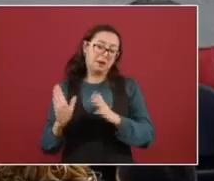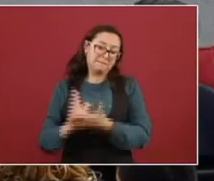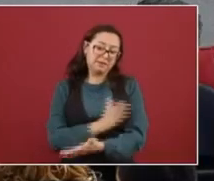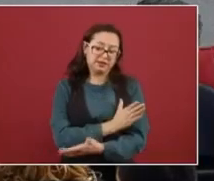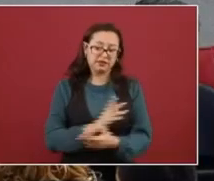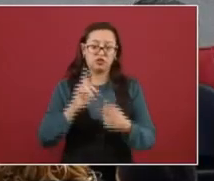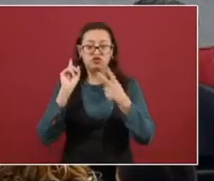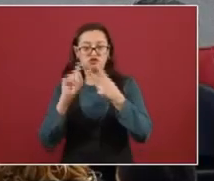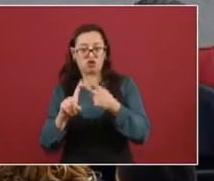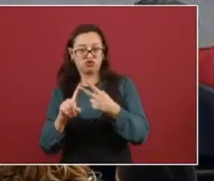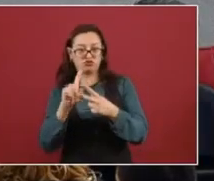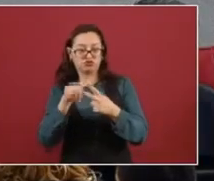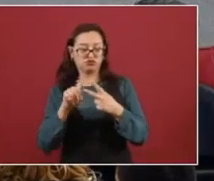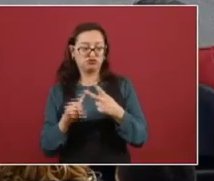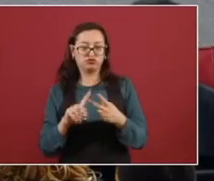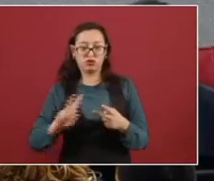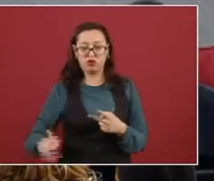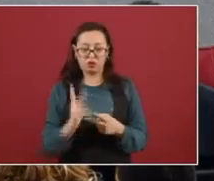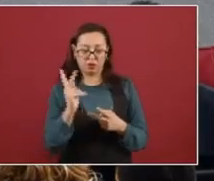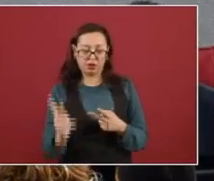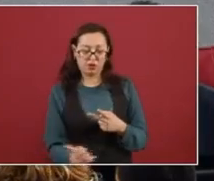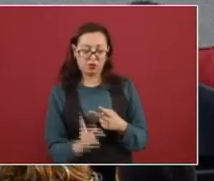2 preguntas. ¿Habrá